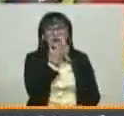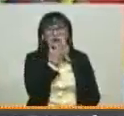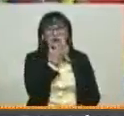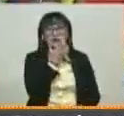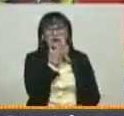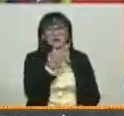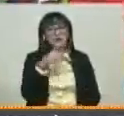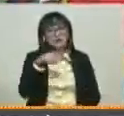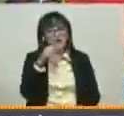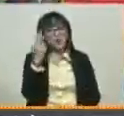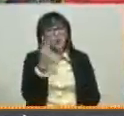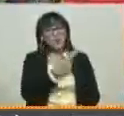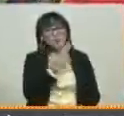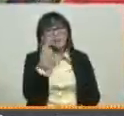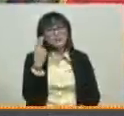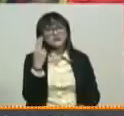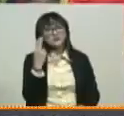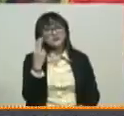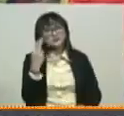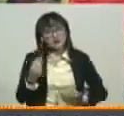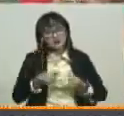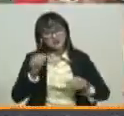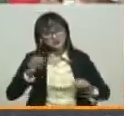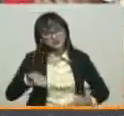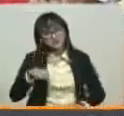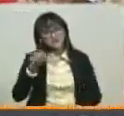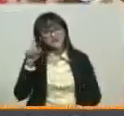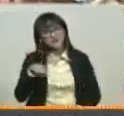¿Ustedes se comprometen conmigo a hacerlo?